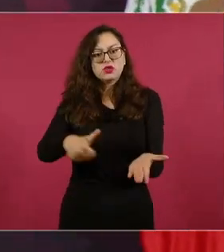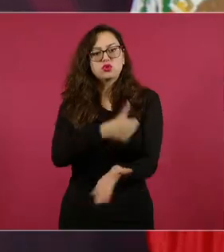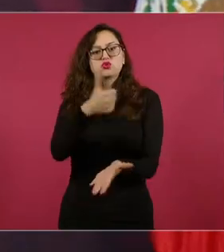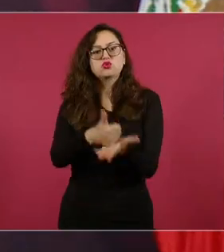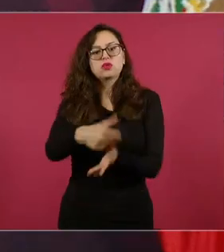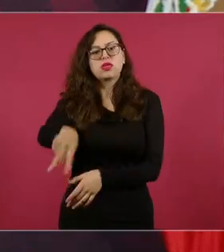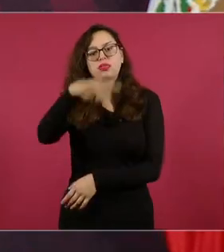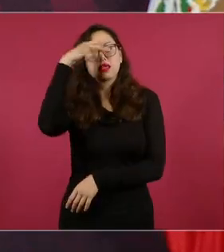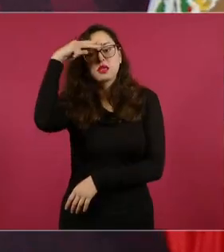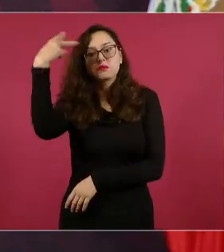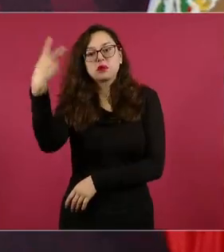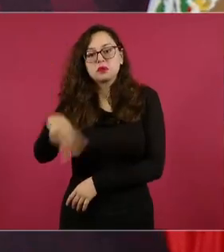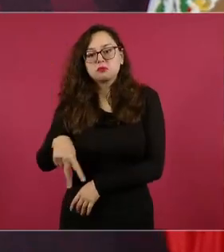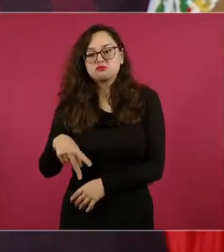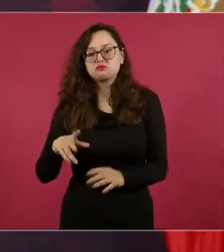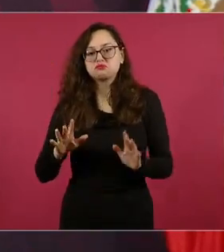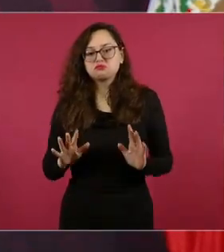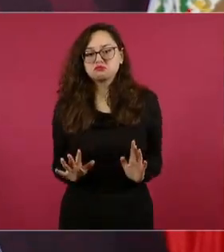y